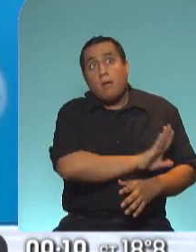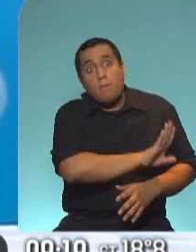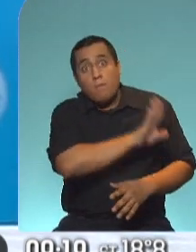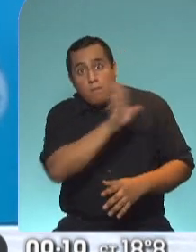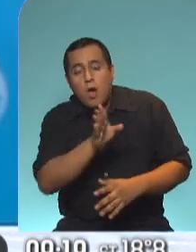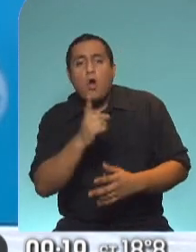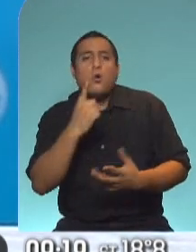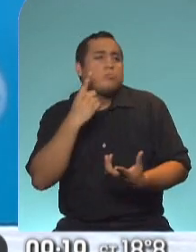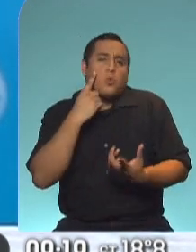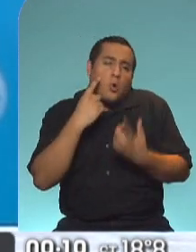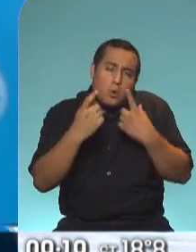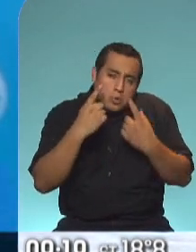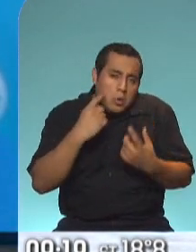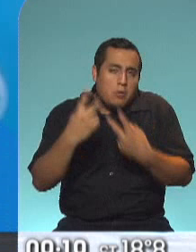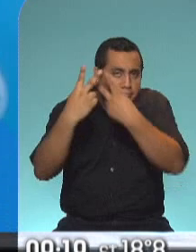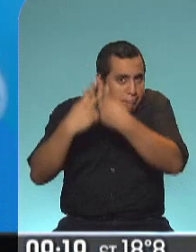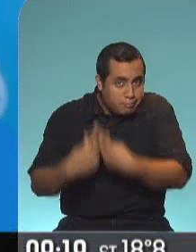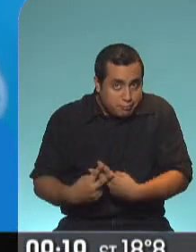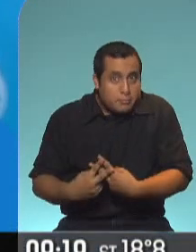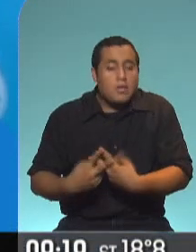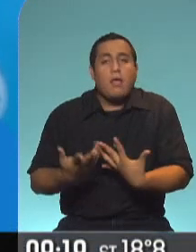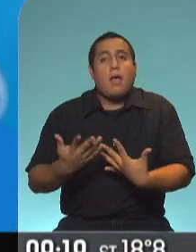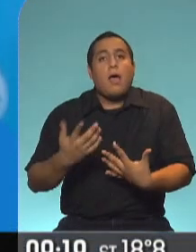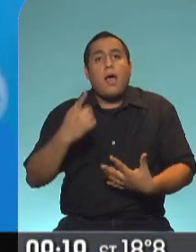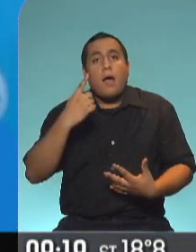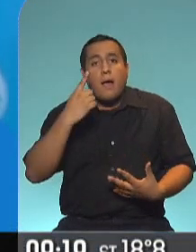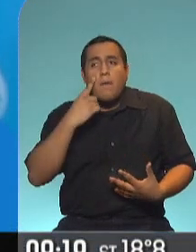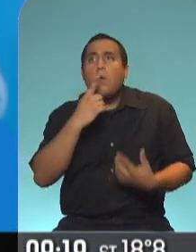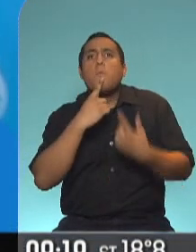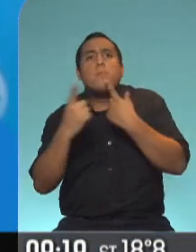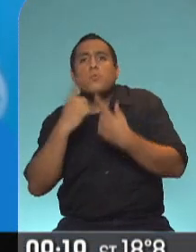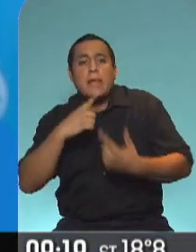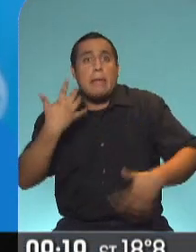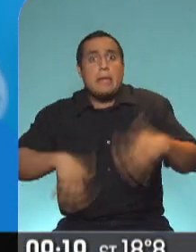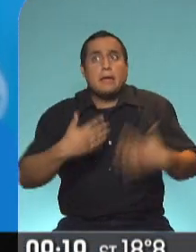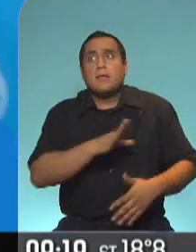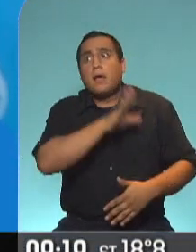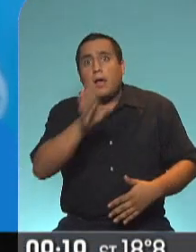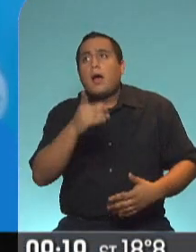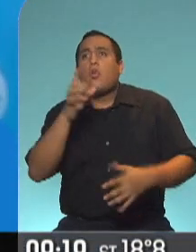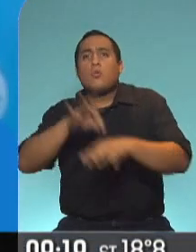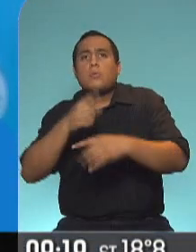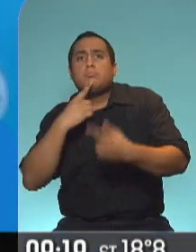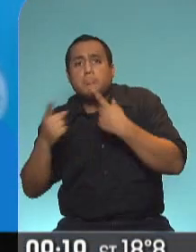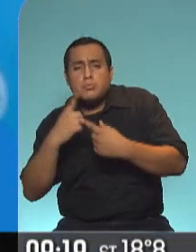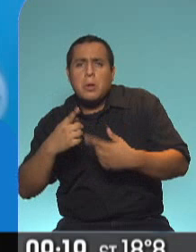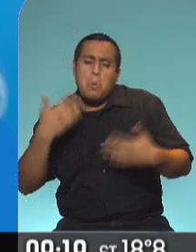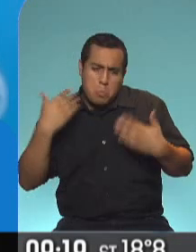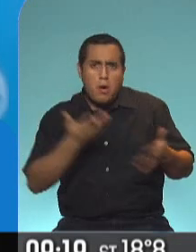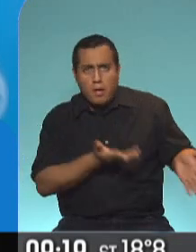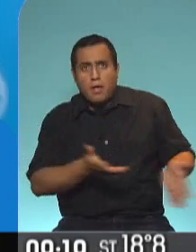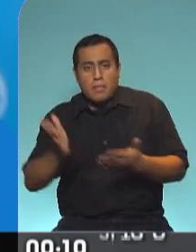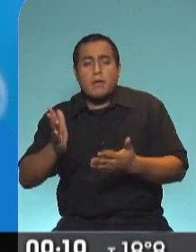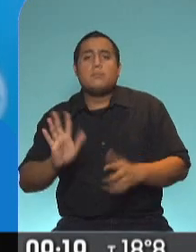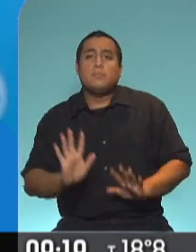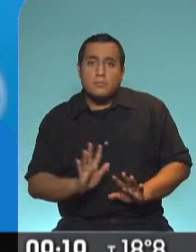controles de salud y la autorización para consultar en una emergencia está vigente y también que es seguro